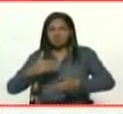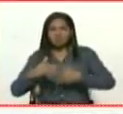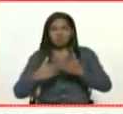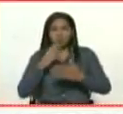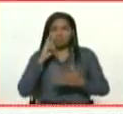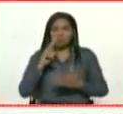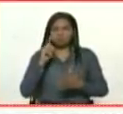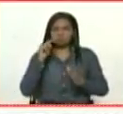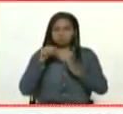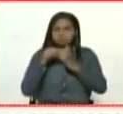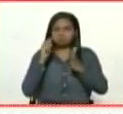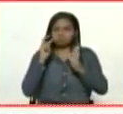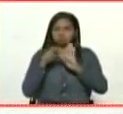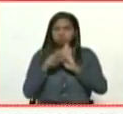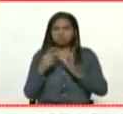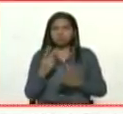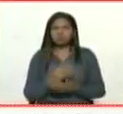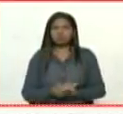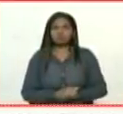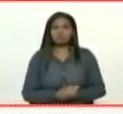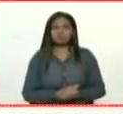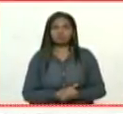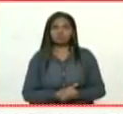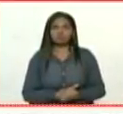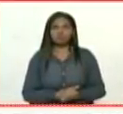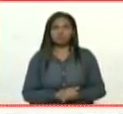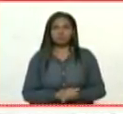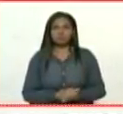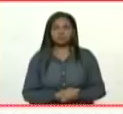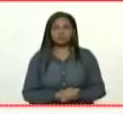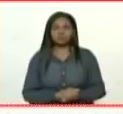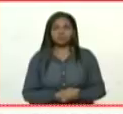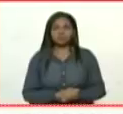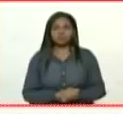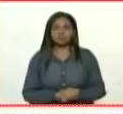dato, veo algún dato.